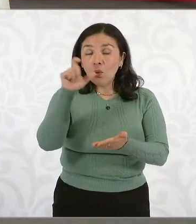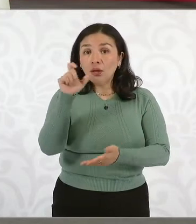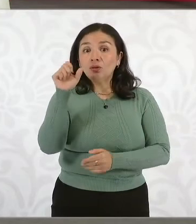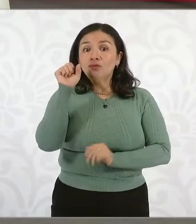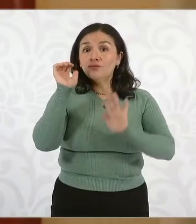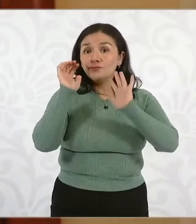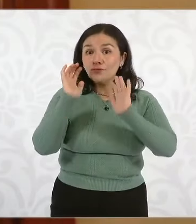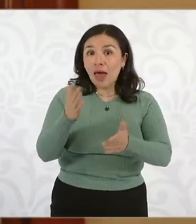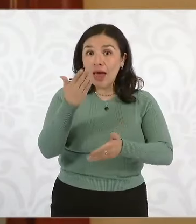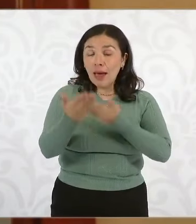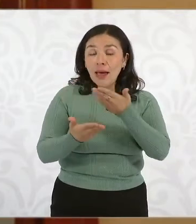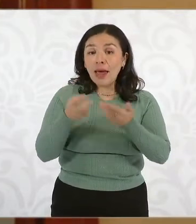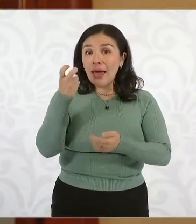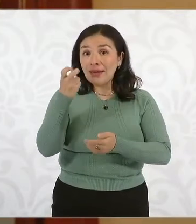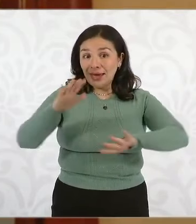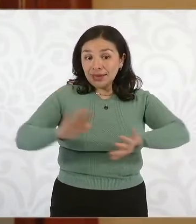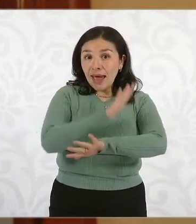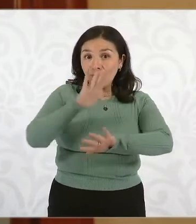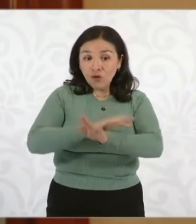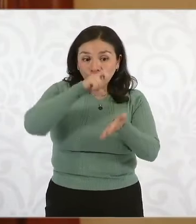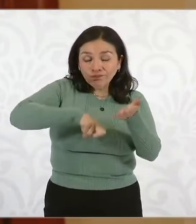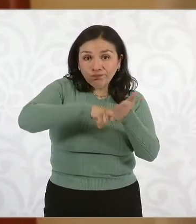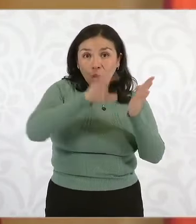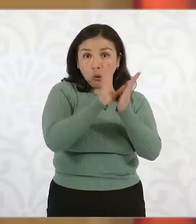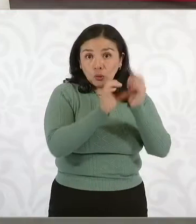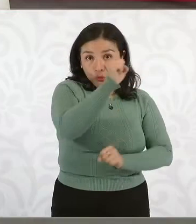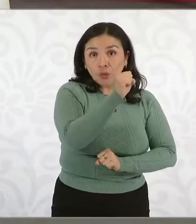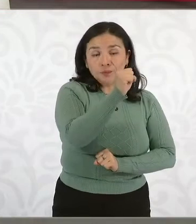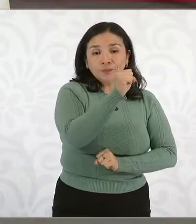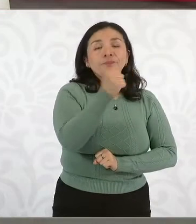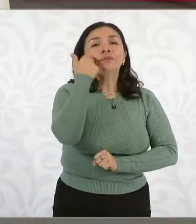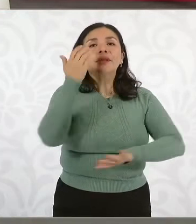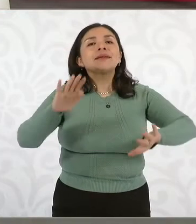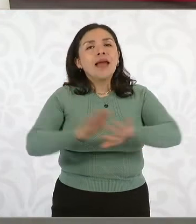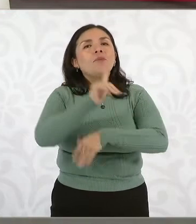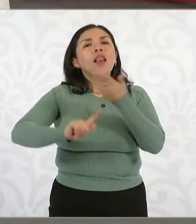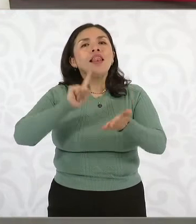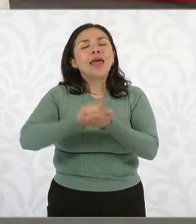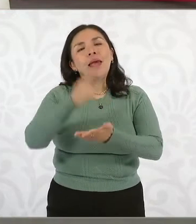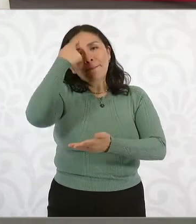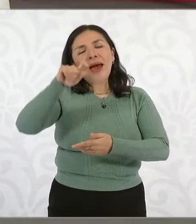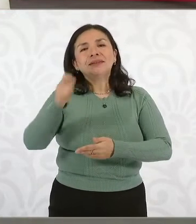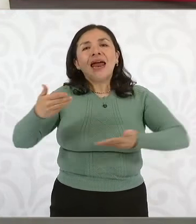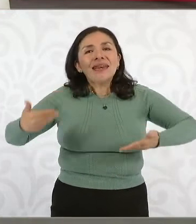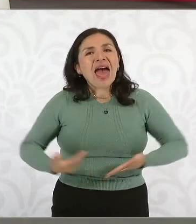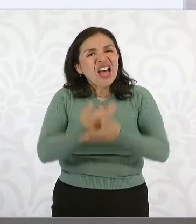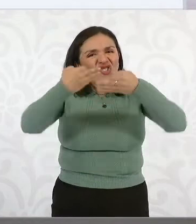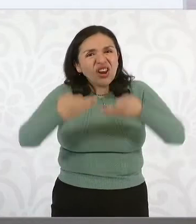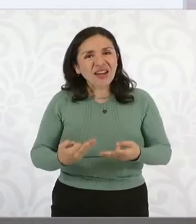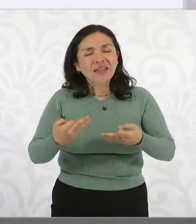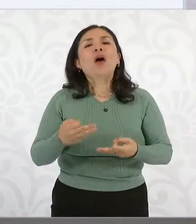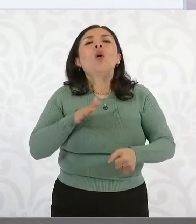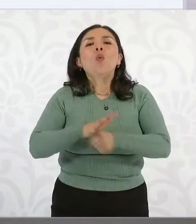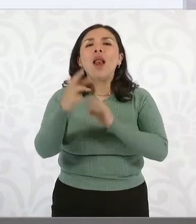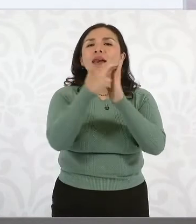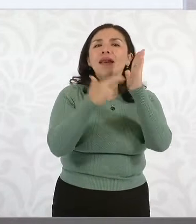aprobada la reforma constitucional, reformas a la Ley de Nacionalidad para establecer las